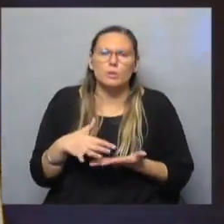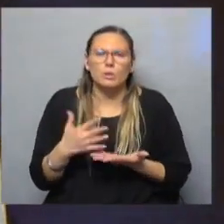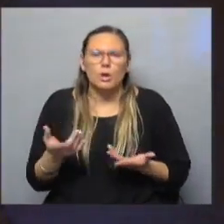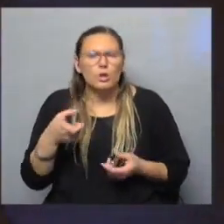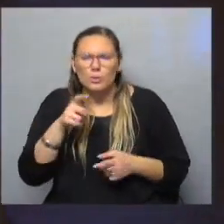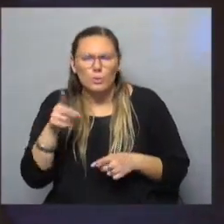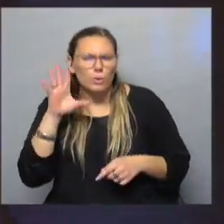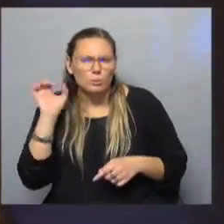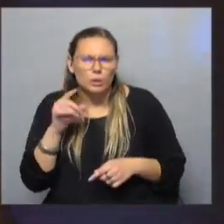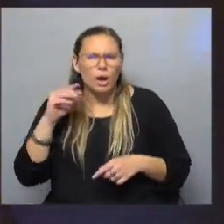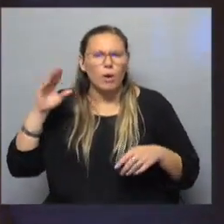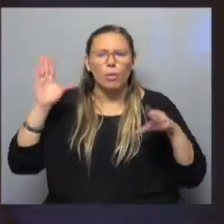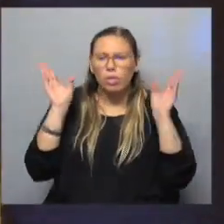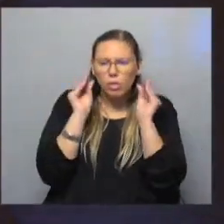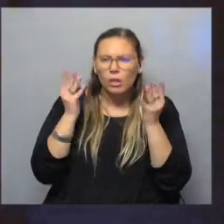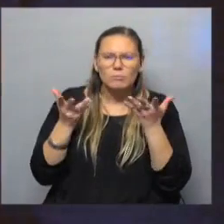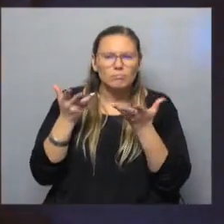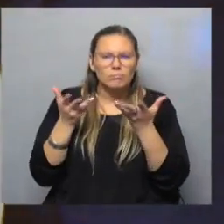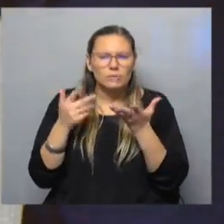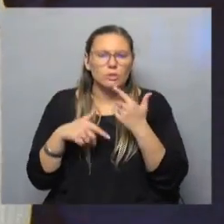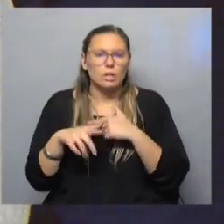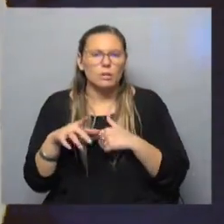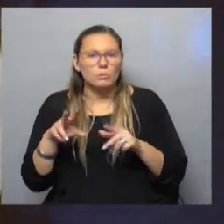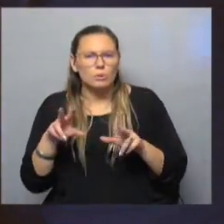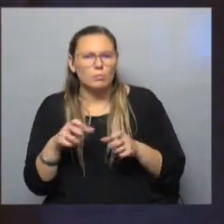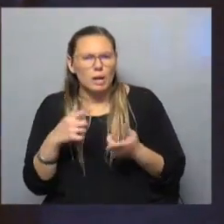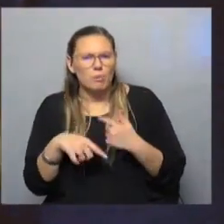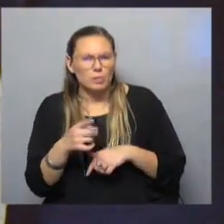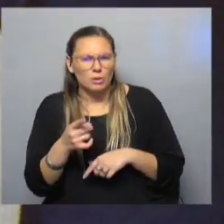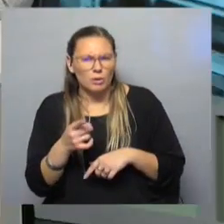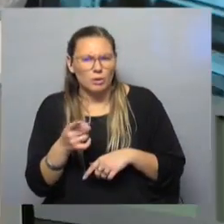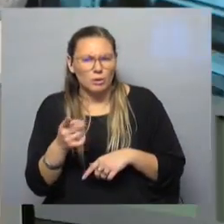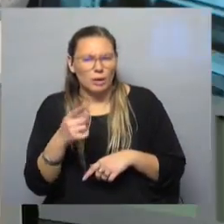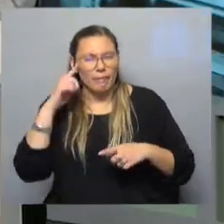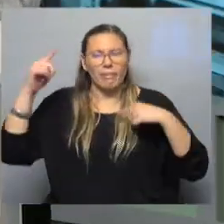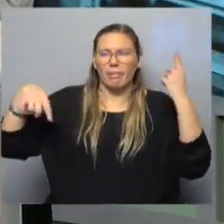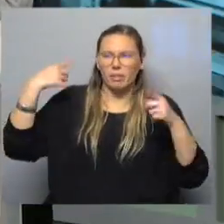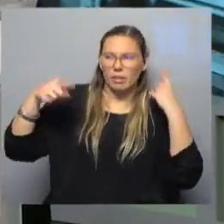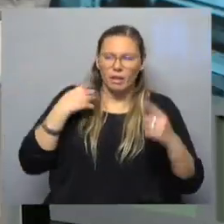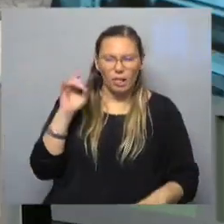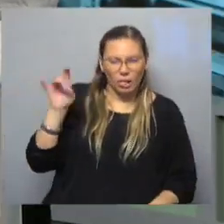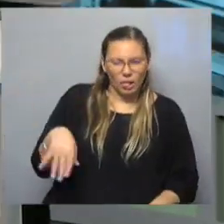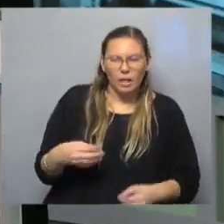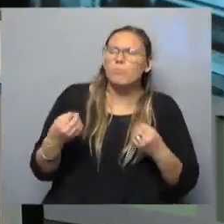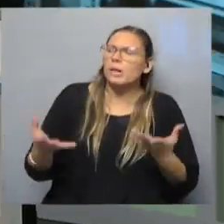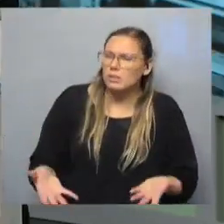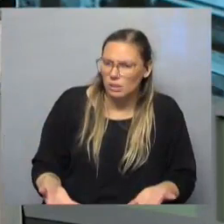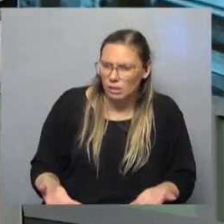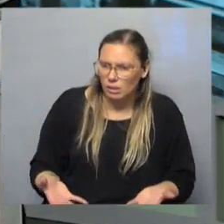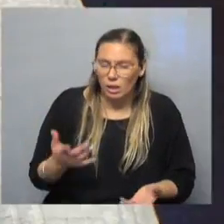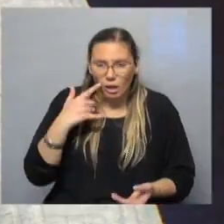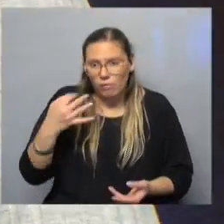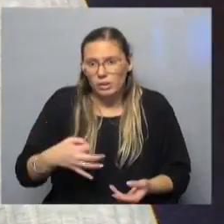que no escuchás o que tenés pérdida auditiva. Y ahí se genera como una cuestión de, pero te estás distraído, no me estás dando bola, ¿qué onda? Y en realidad es